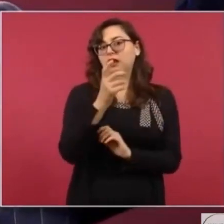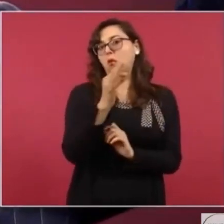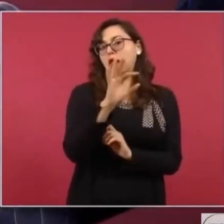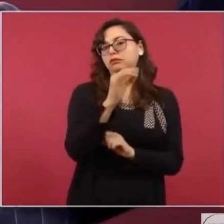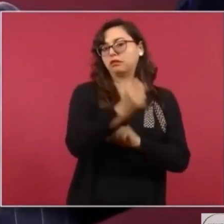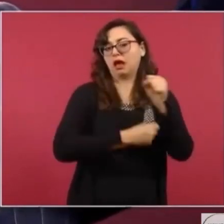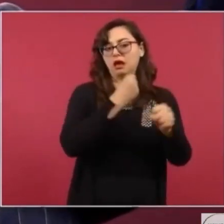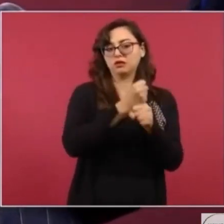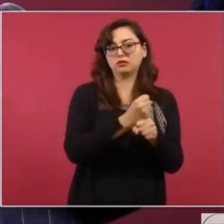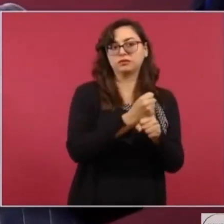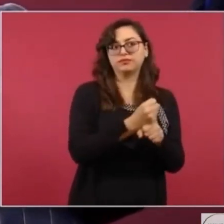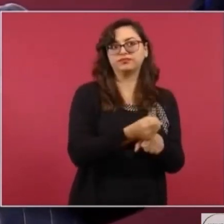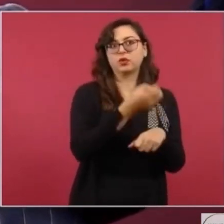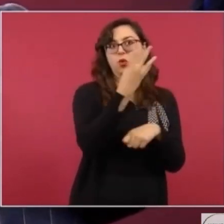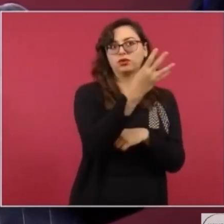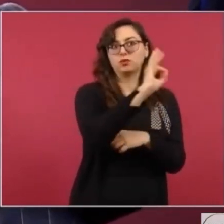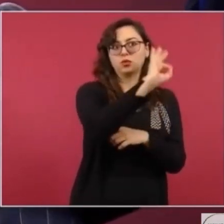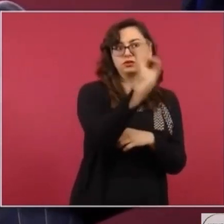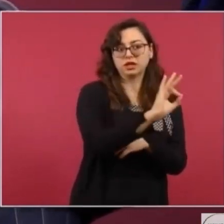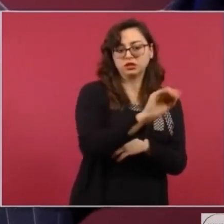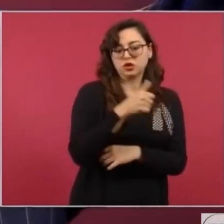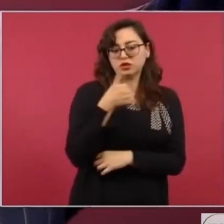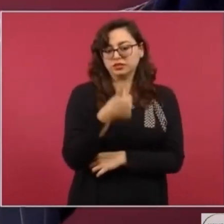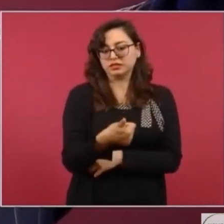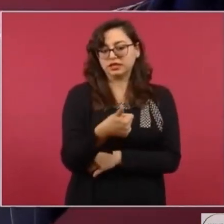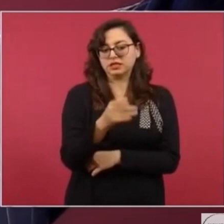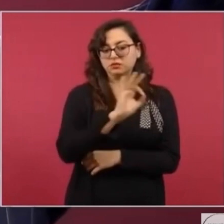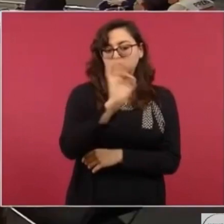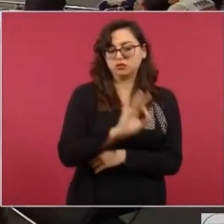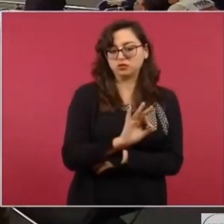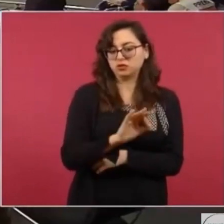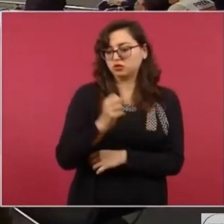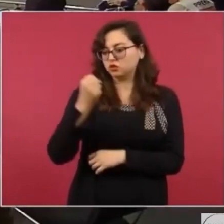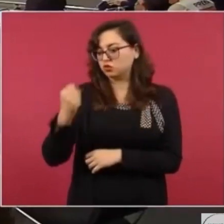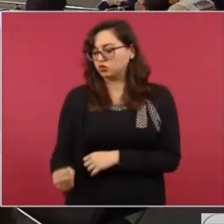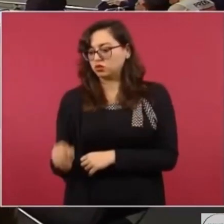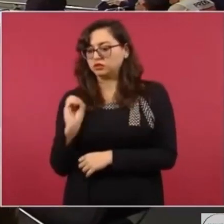el centro 2%, el sur-sureste 0%.